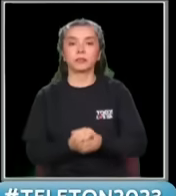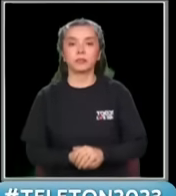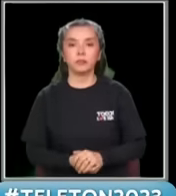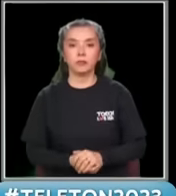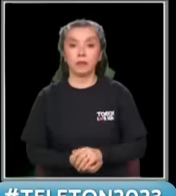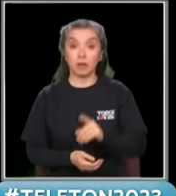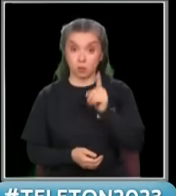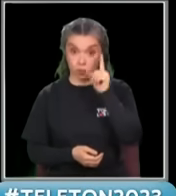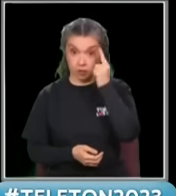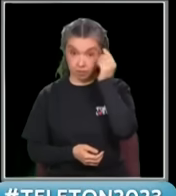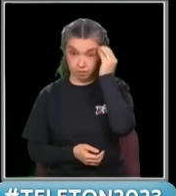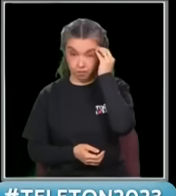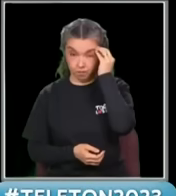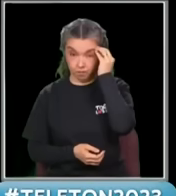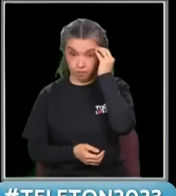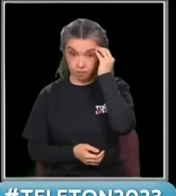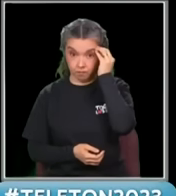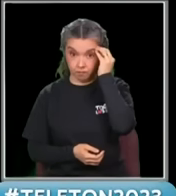¿Tienes una?